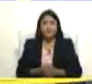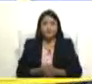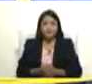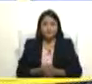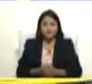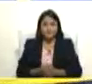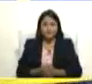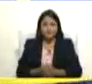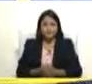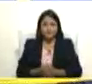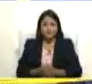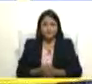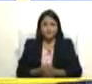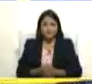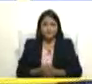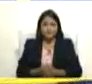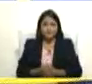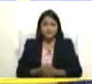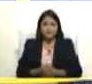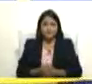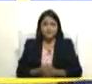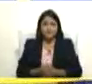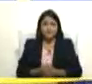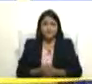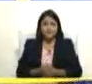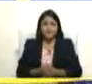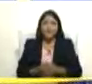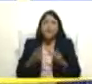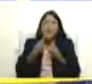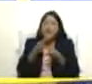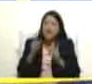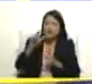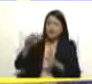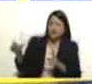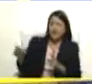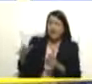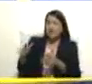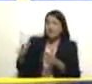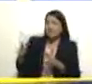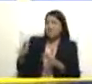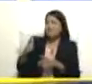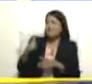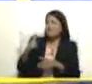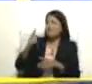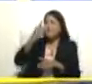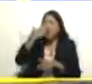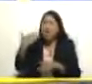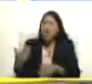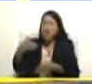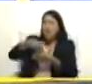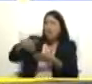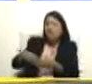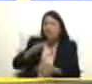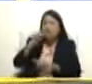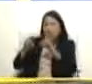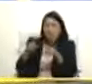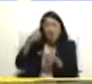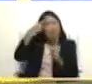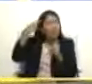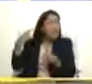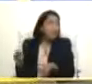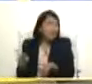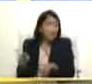Y yo les digo a quienes tratan de manchar el referéndum, de desconocer el voto popular, de desconocer a la gente,